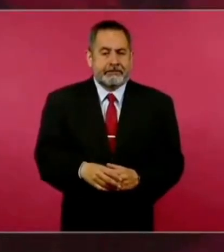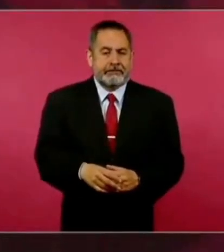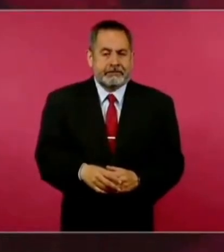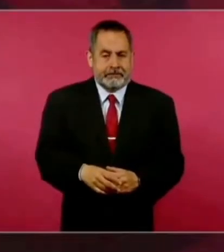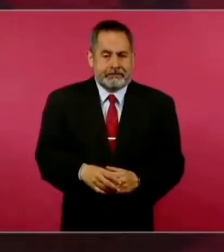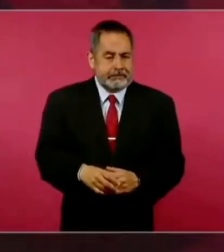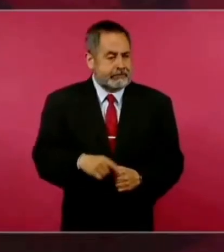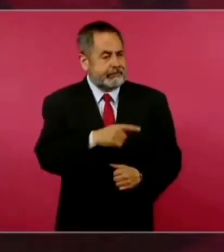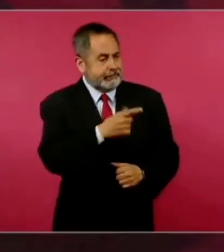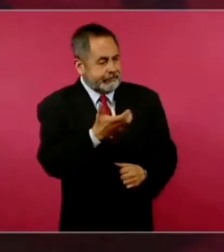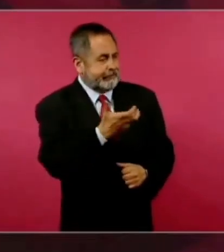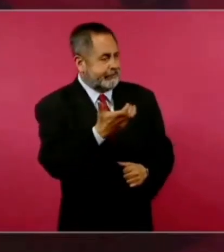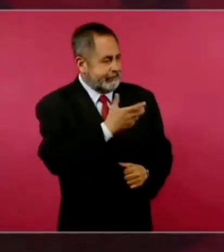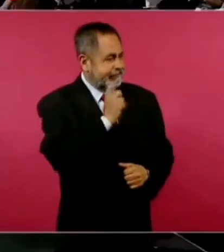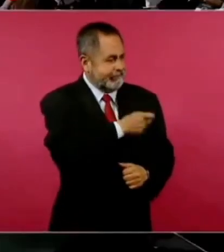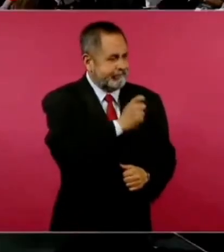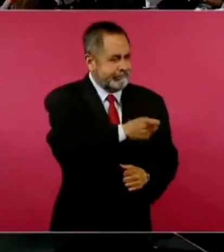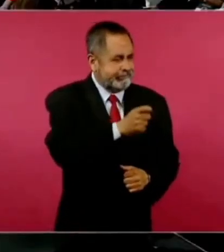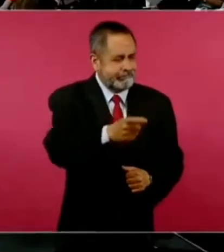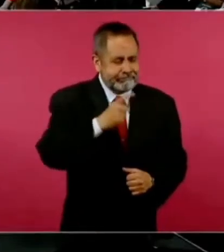Todo lo que hacen.